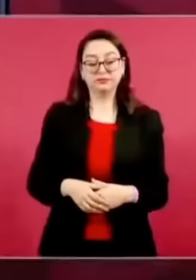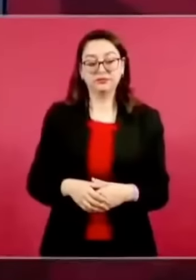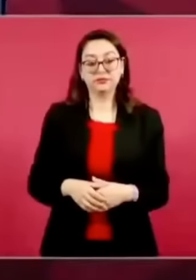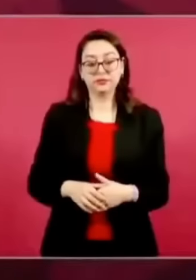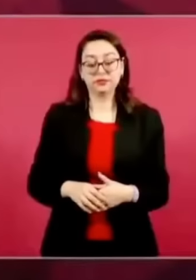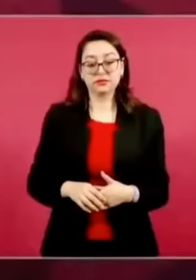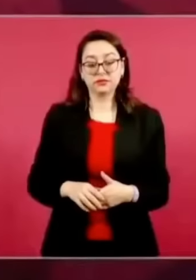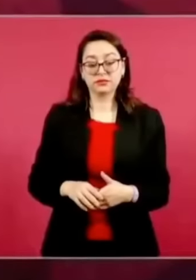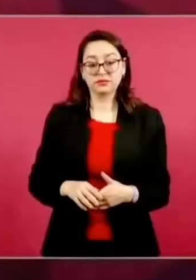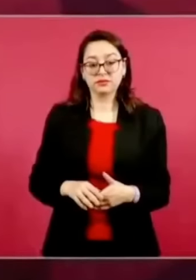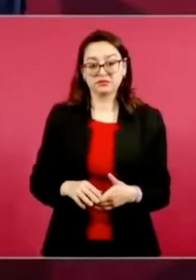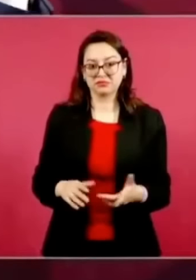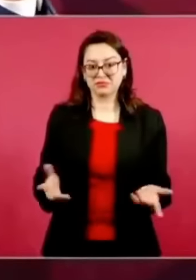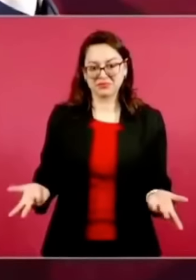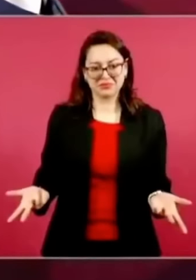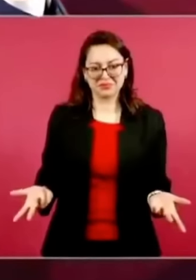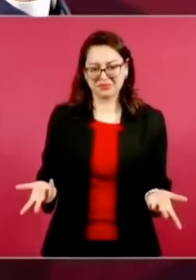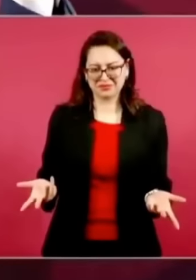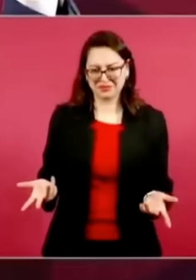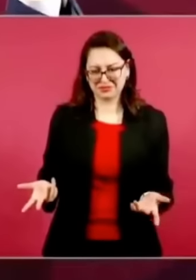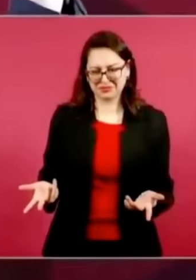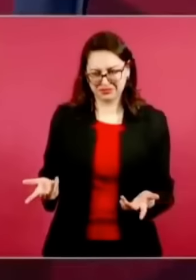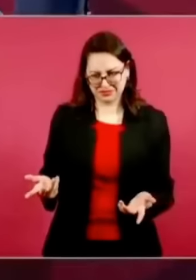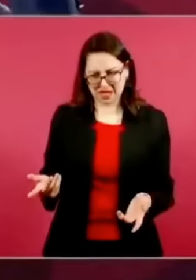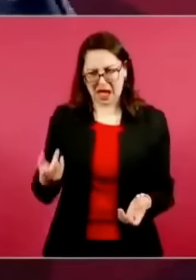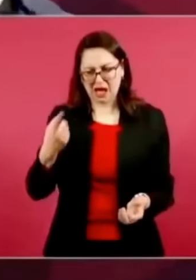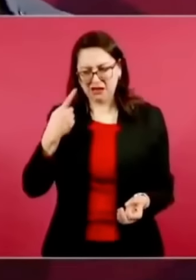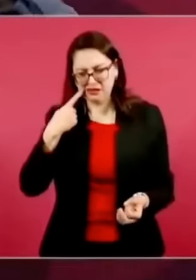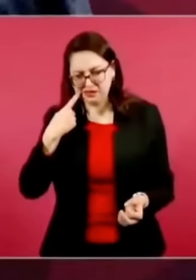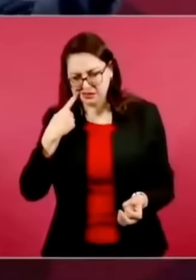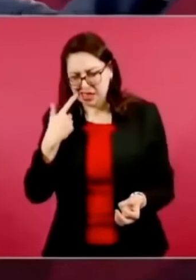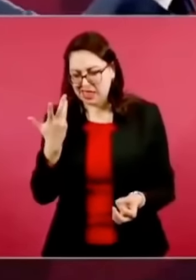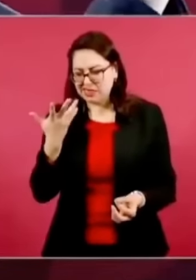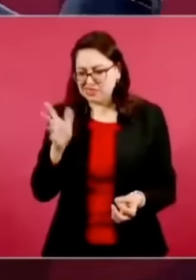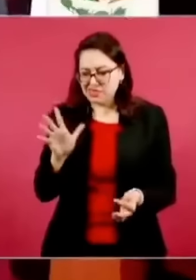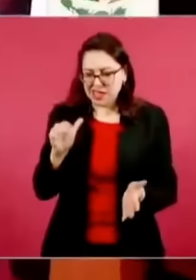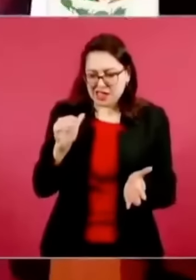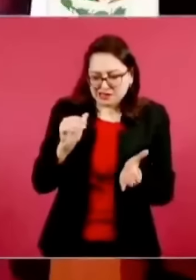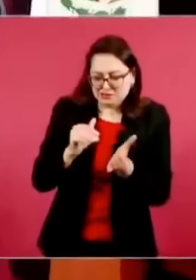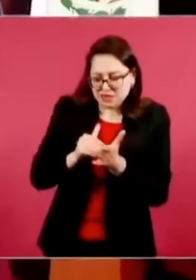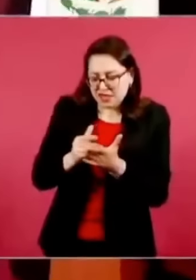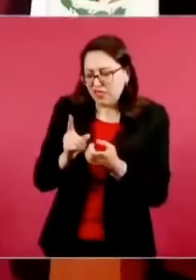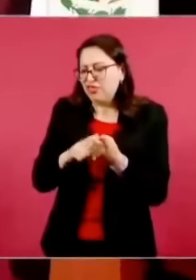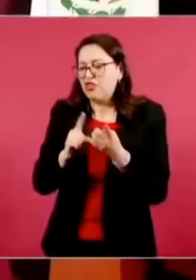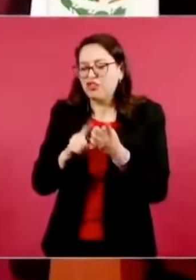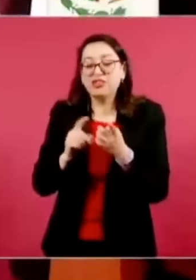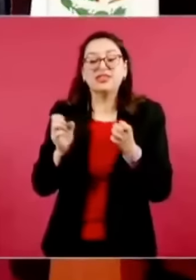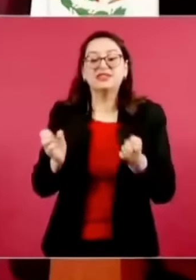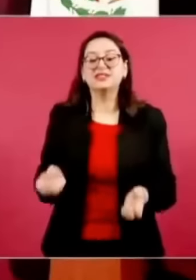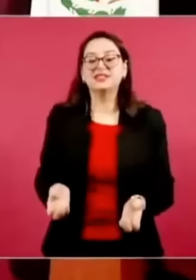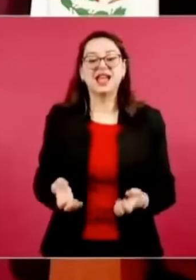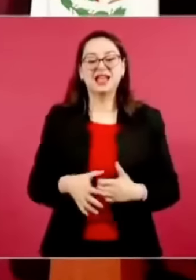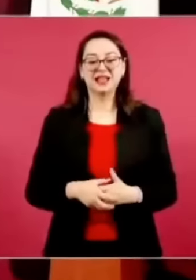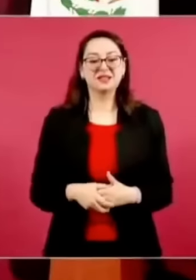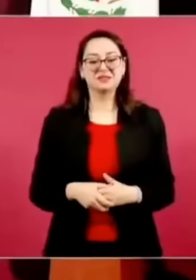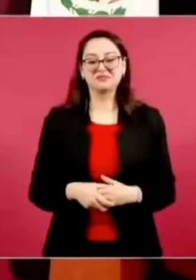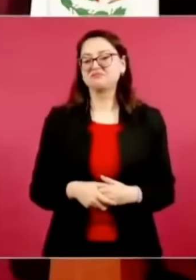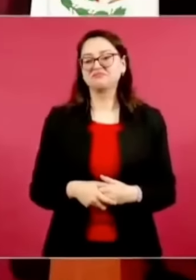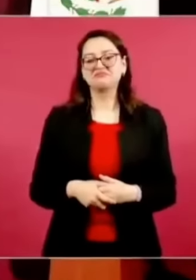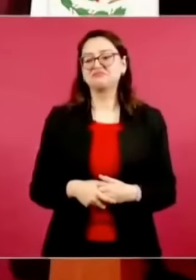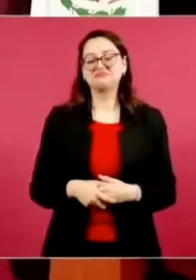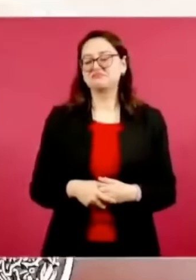ni se imprimían 10,000, se suponía que era para distribuirlas, ¿no? Cada vez que salía la revista,